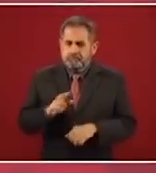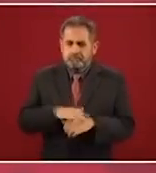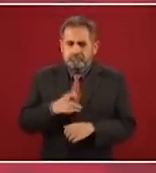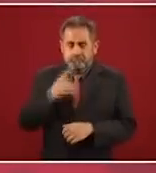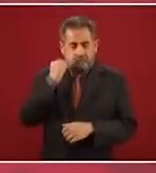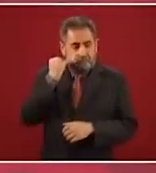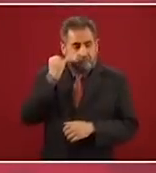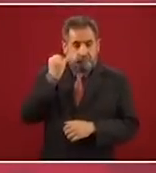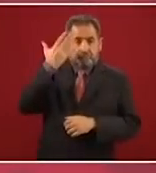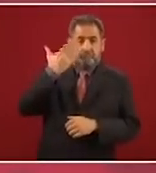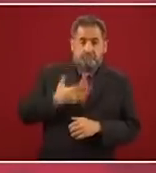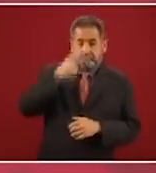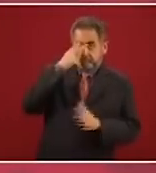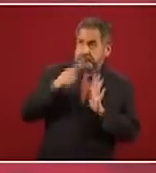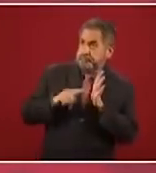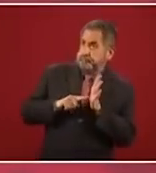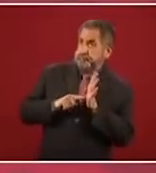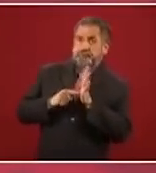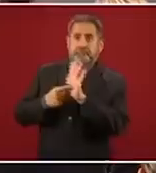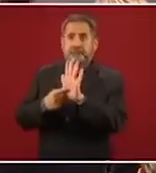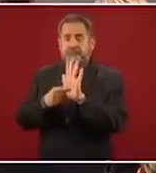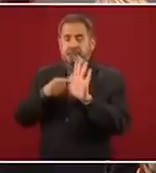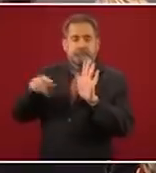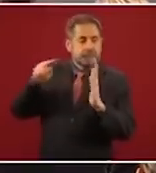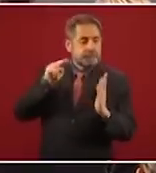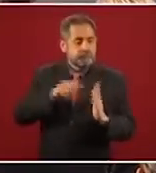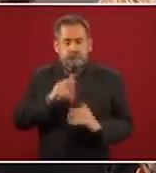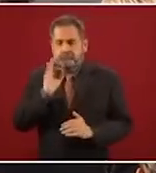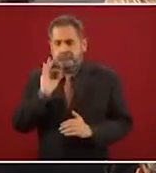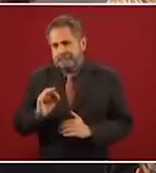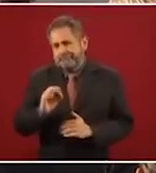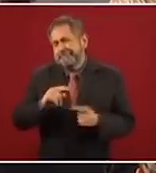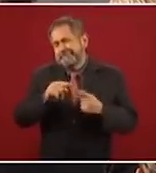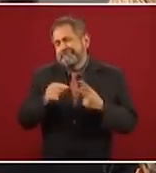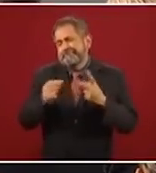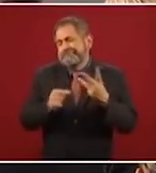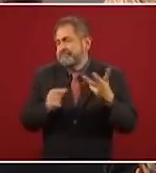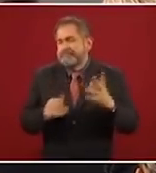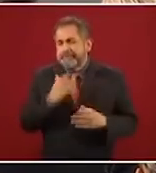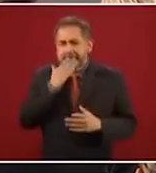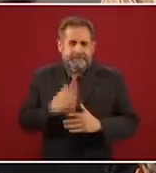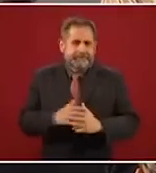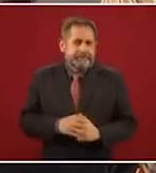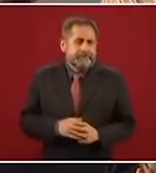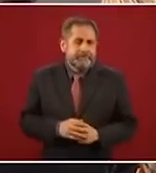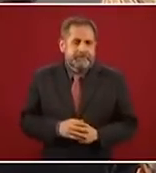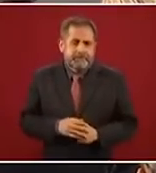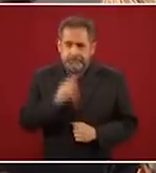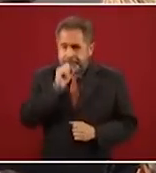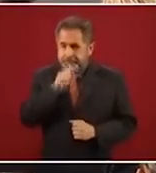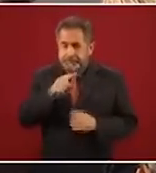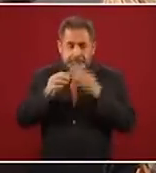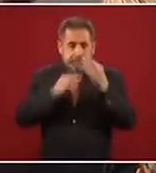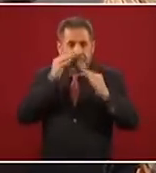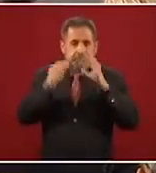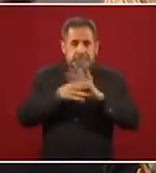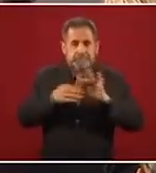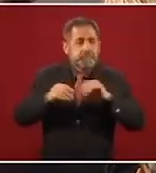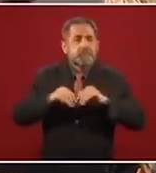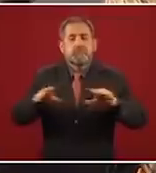fortalecido la imagen de México en el extranjero, entre otras cosas. Además, la promoción